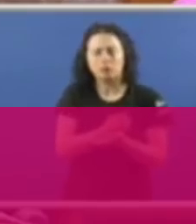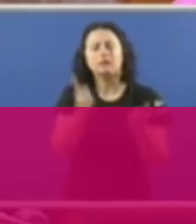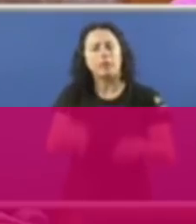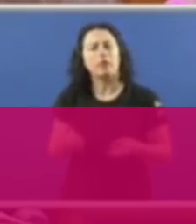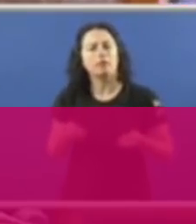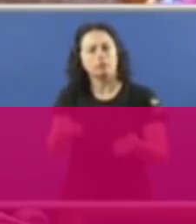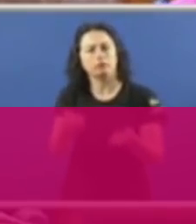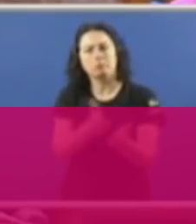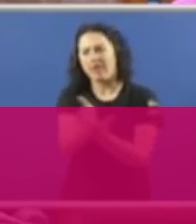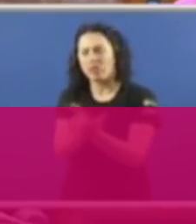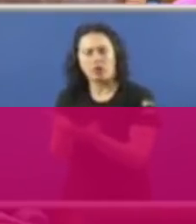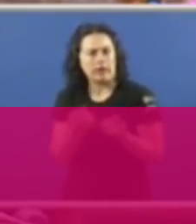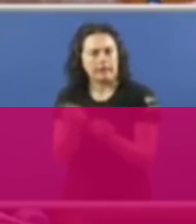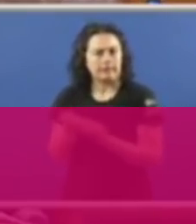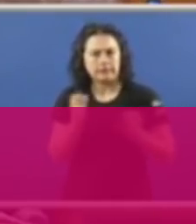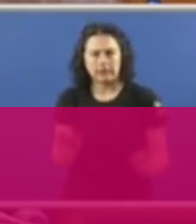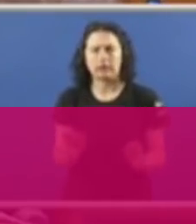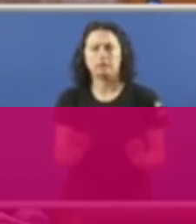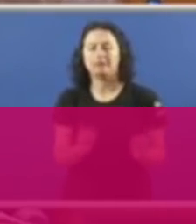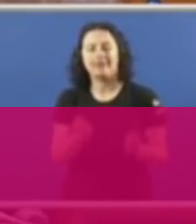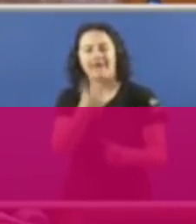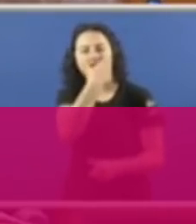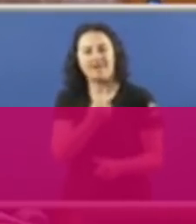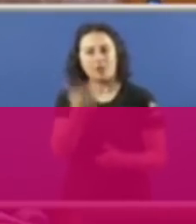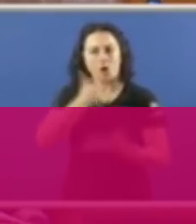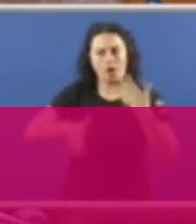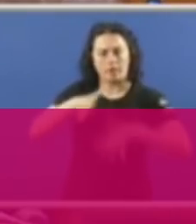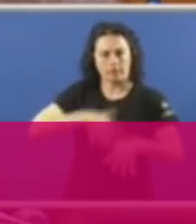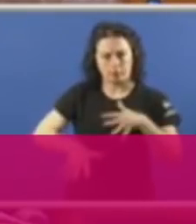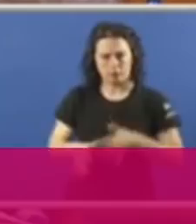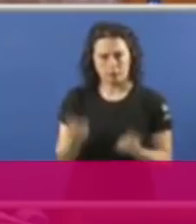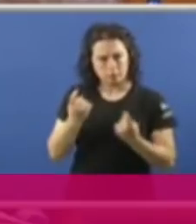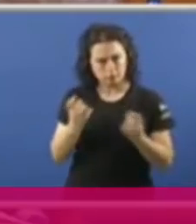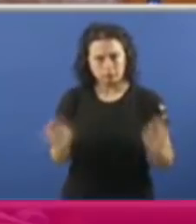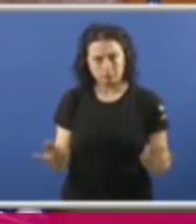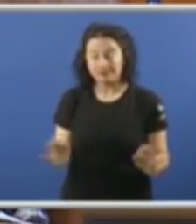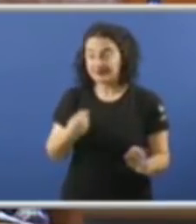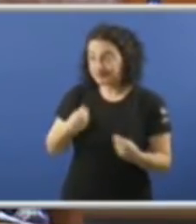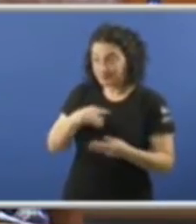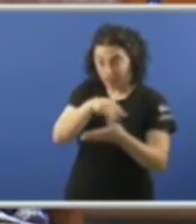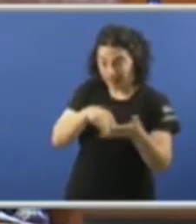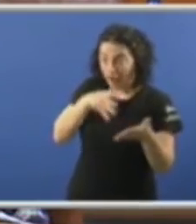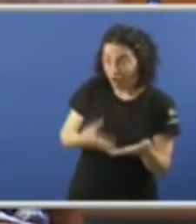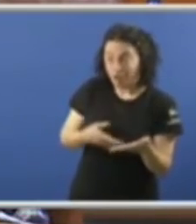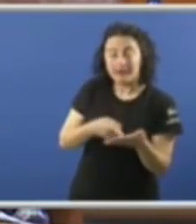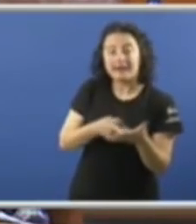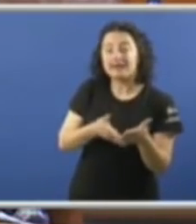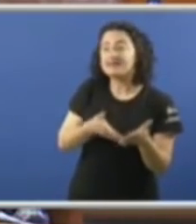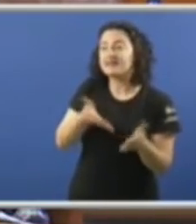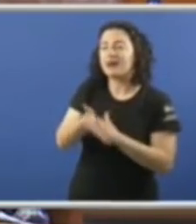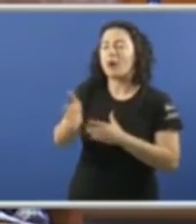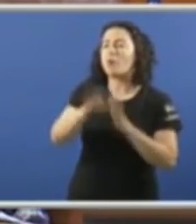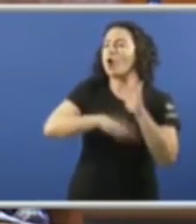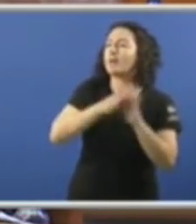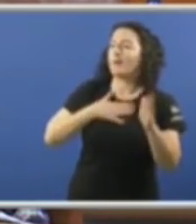disporán os medios necesarios para facilitar o seu coñecemento. Isto que lle acabo de ler, señor Feijó, non é o programa do BNG, é